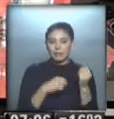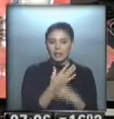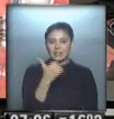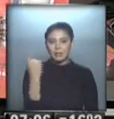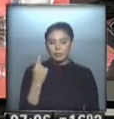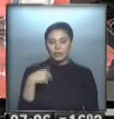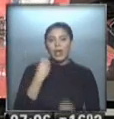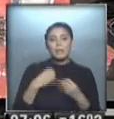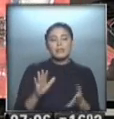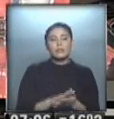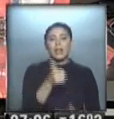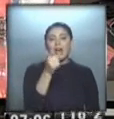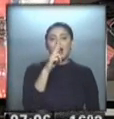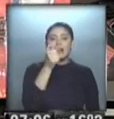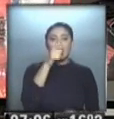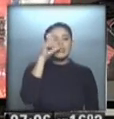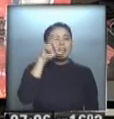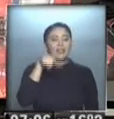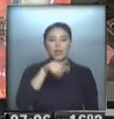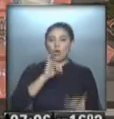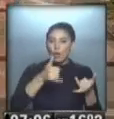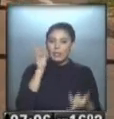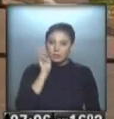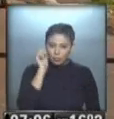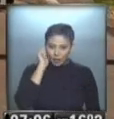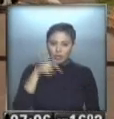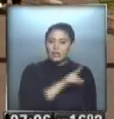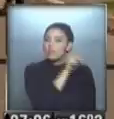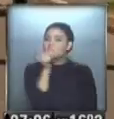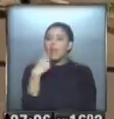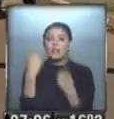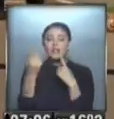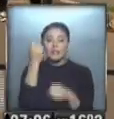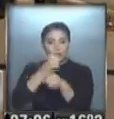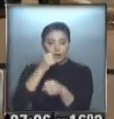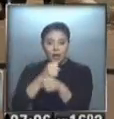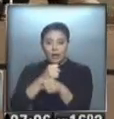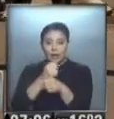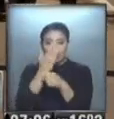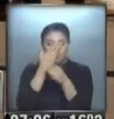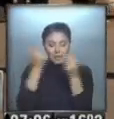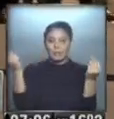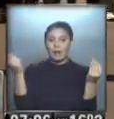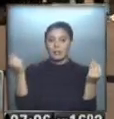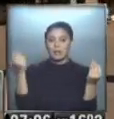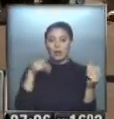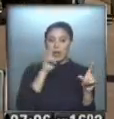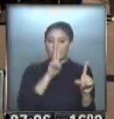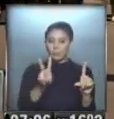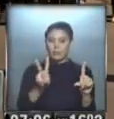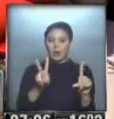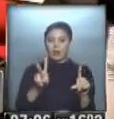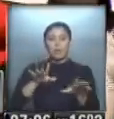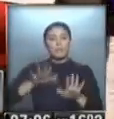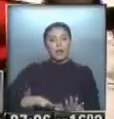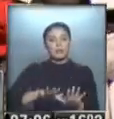comenzamos hablando de Araceli Ramos, la joven de 19 años, que fue una entrevista de trabajo y desapareció. Estamos viendo una